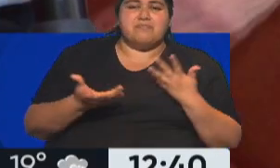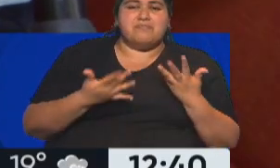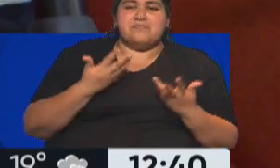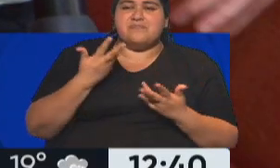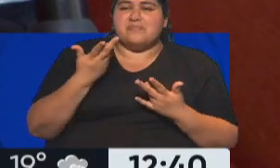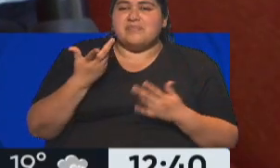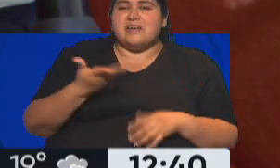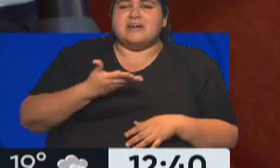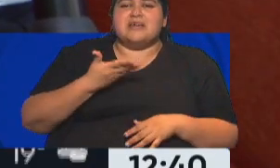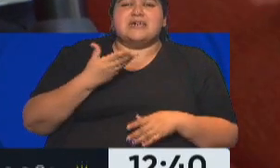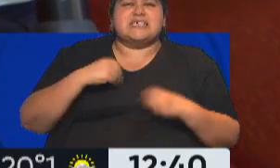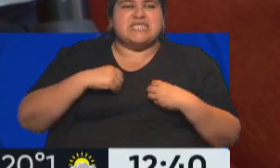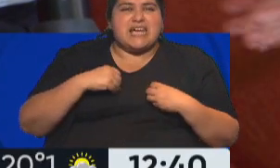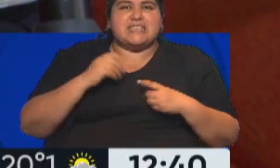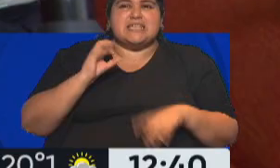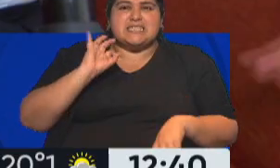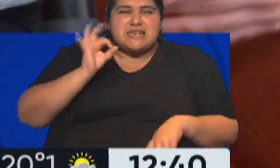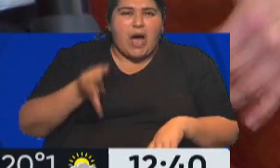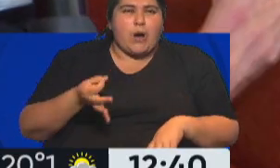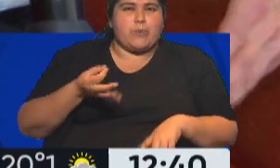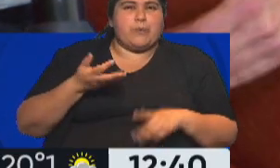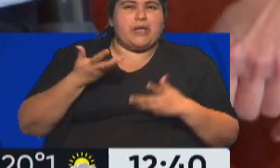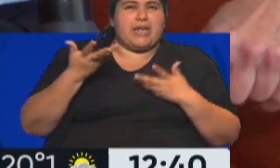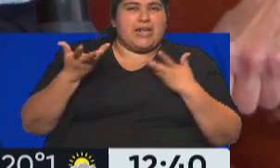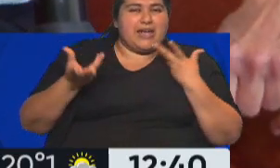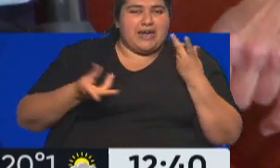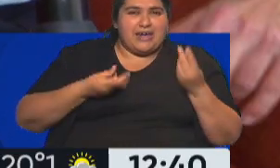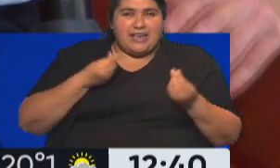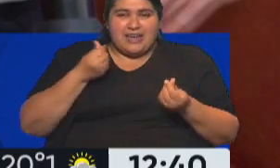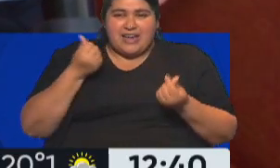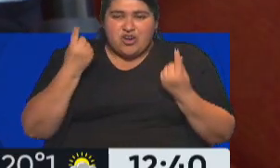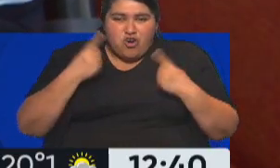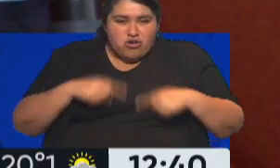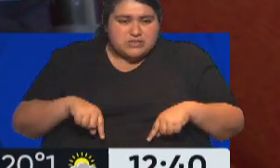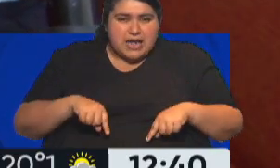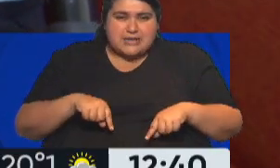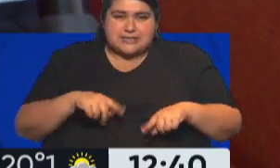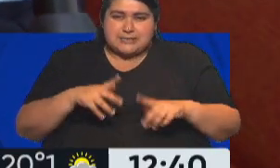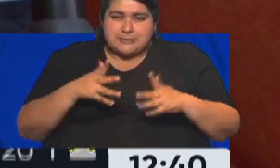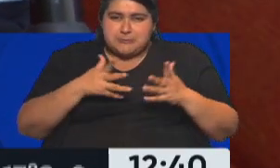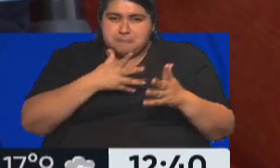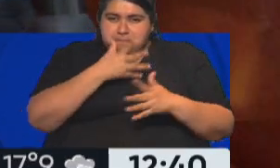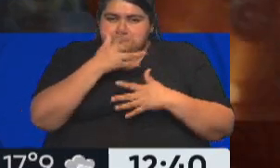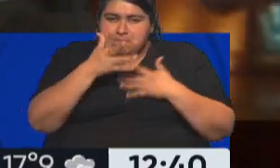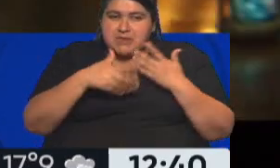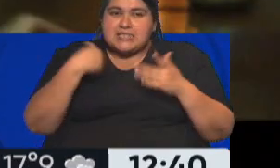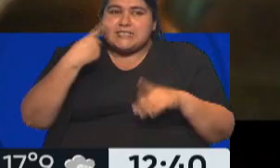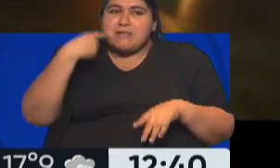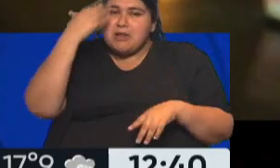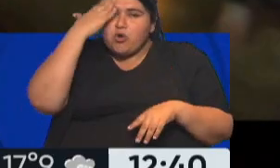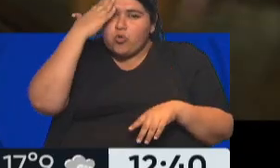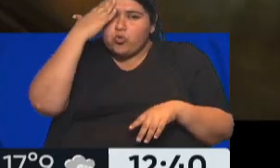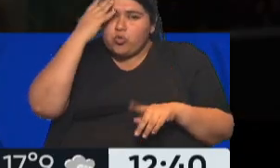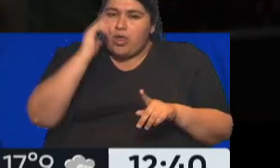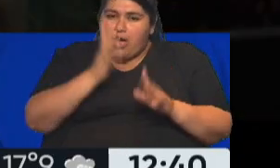que habla a su pesar, que sabe a su, ¿no? Que no, que dentro de un esquema tradicional puede hacer